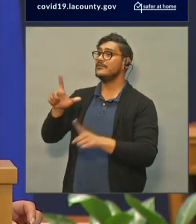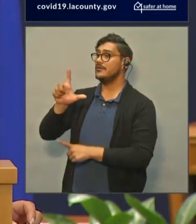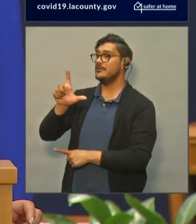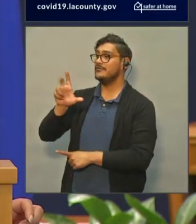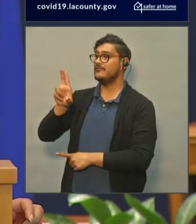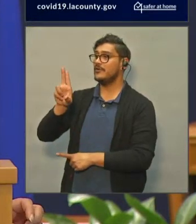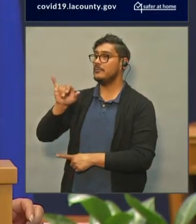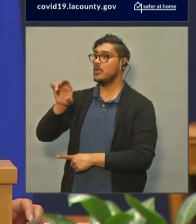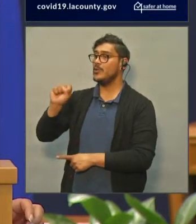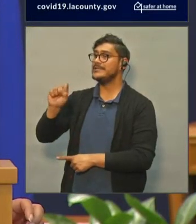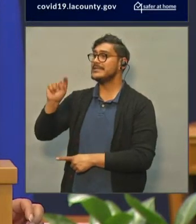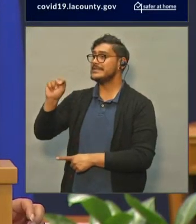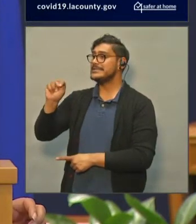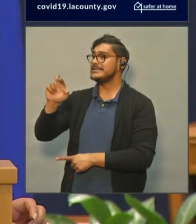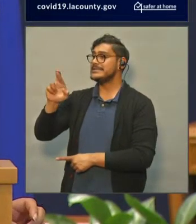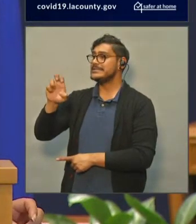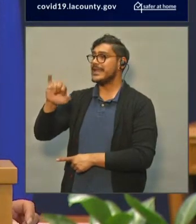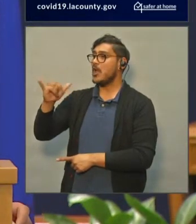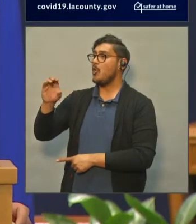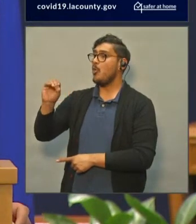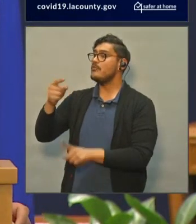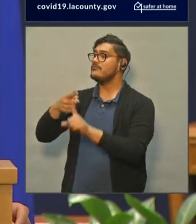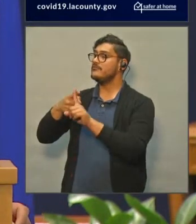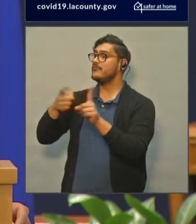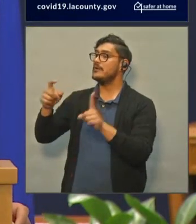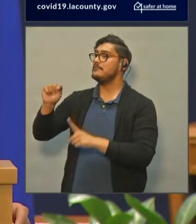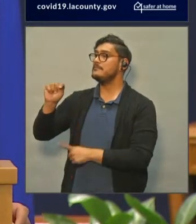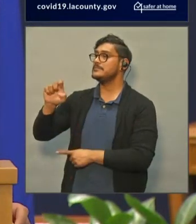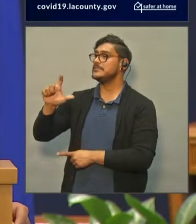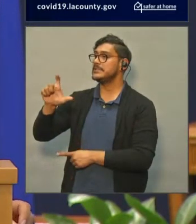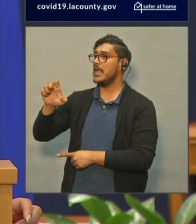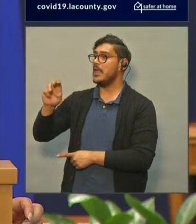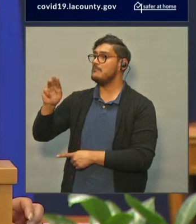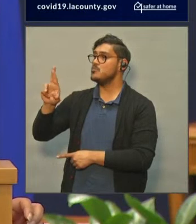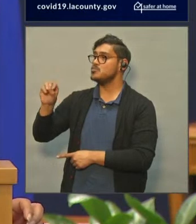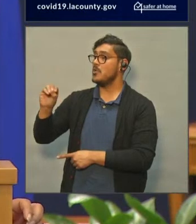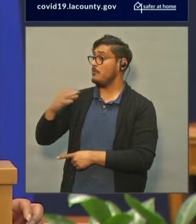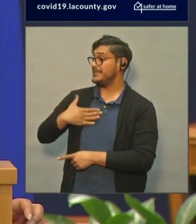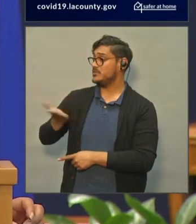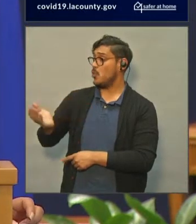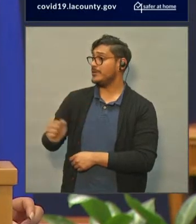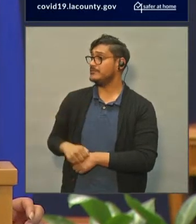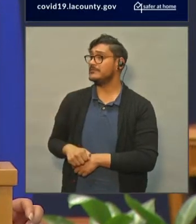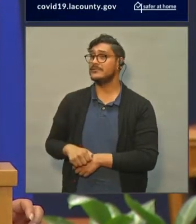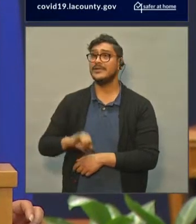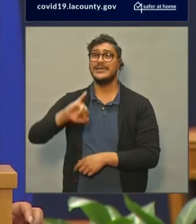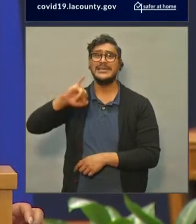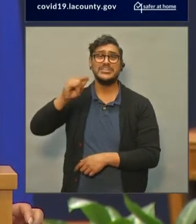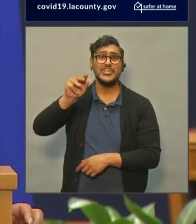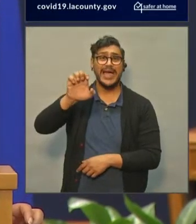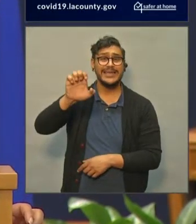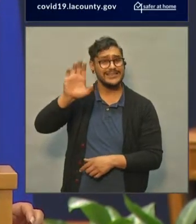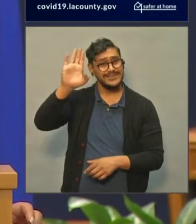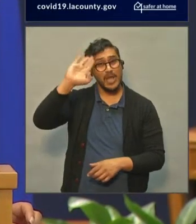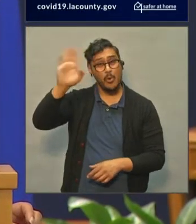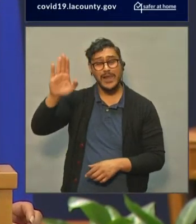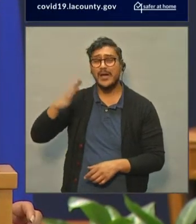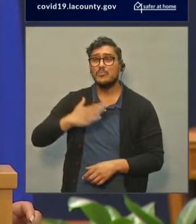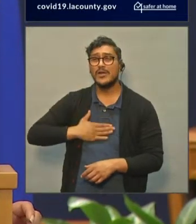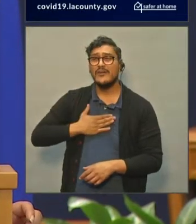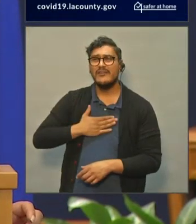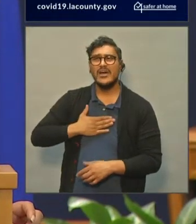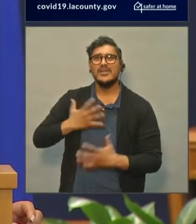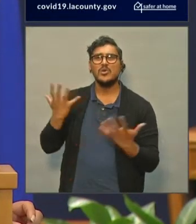Luis Tredo from Telemundo. Your line is open. Please go ahead. Jacqueline, gracias. Y por favor nos podrías comentar sobre